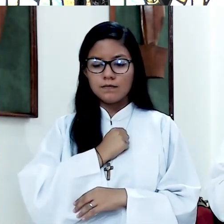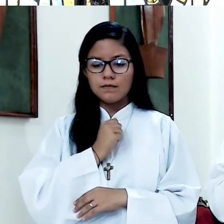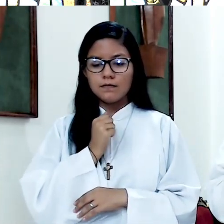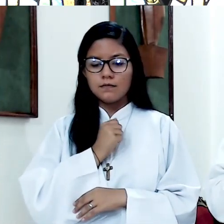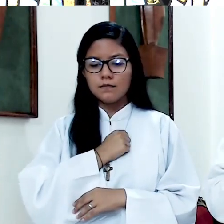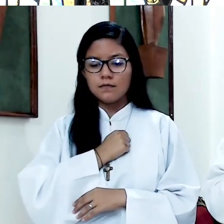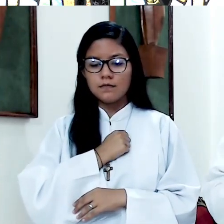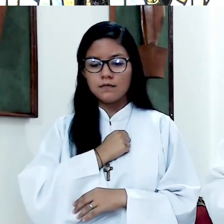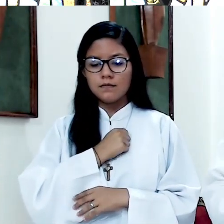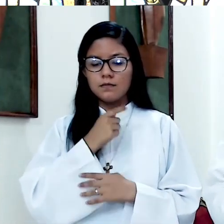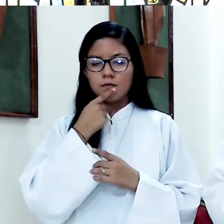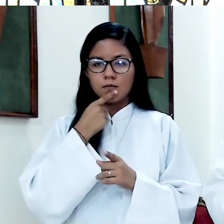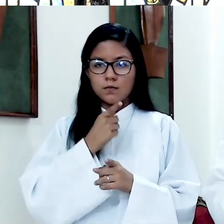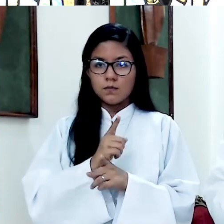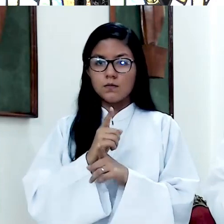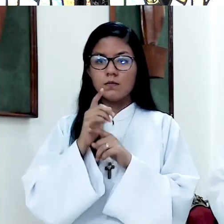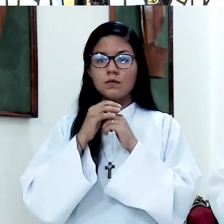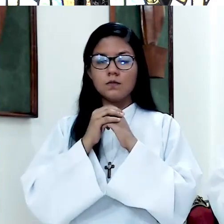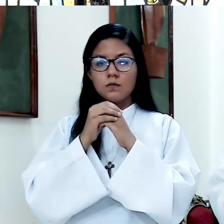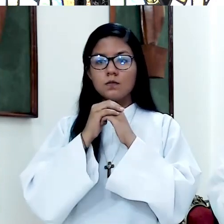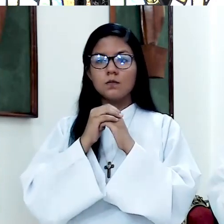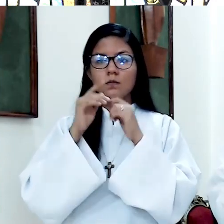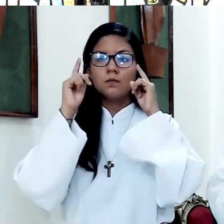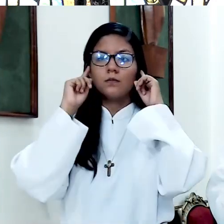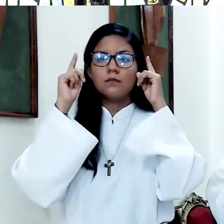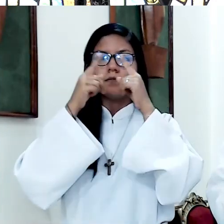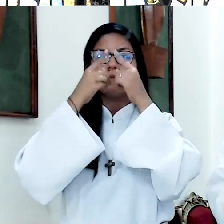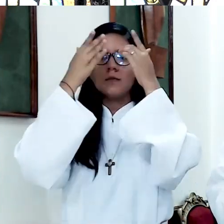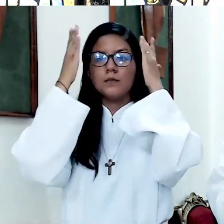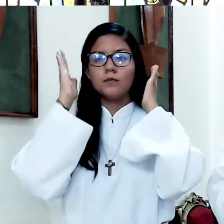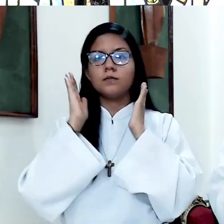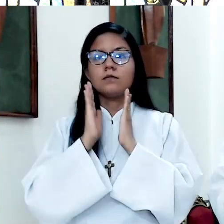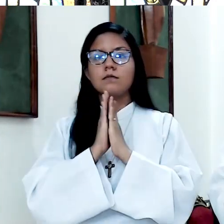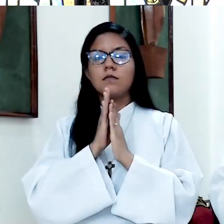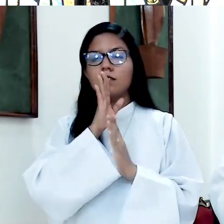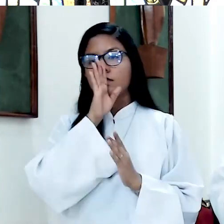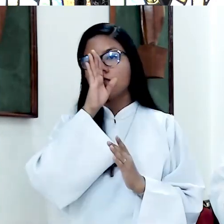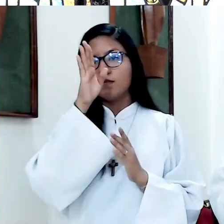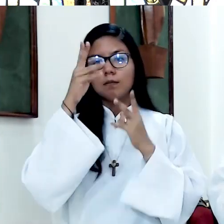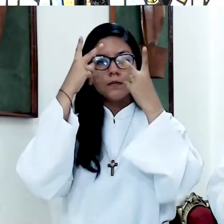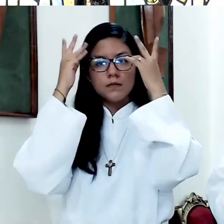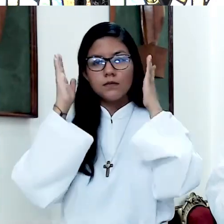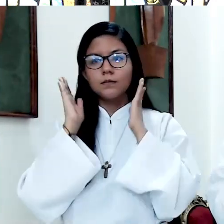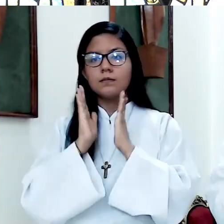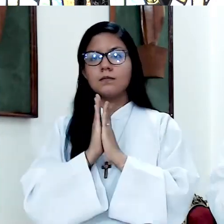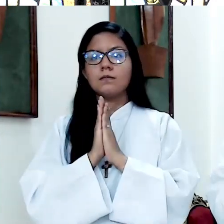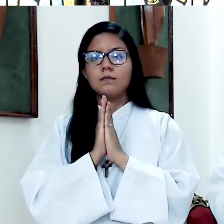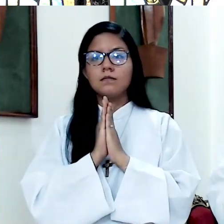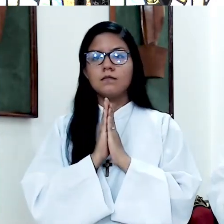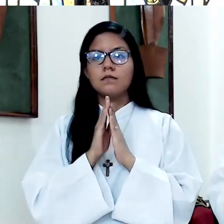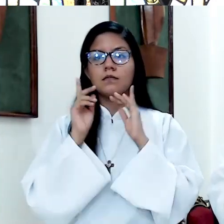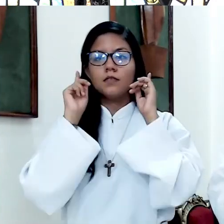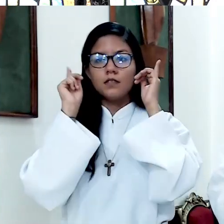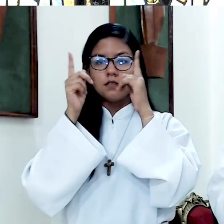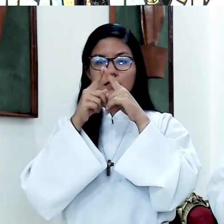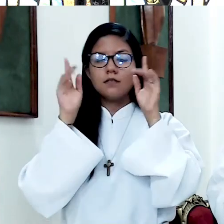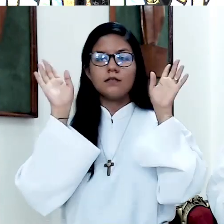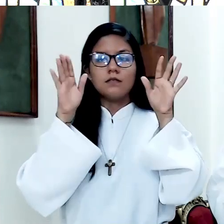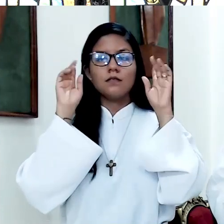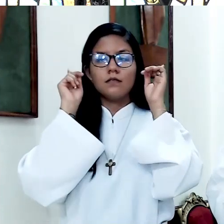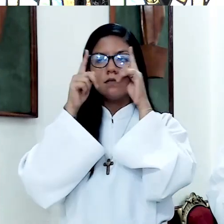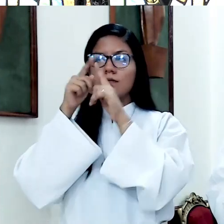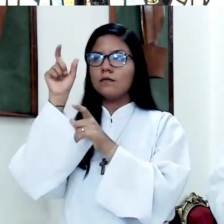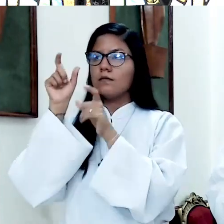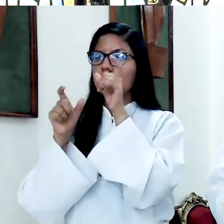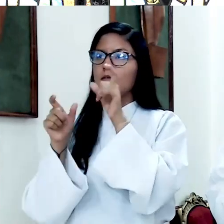mi gran culpa. Por eso ruego a Santa María, siempre Virgen, a los ángeles, a los